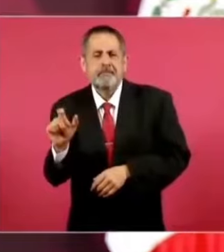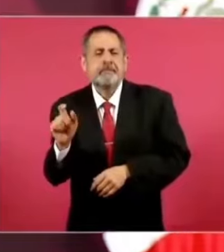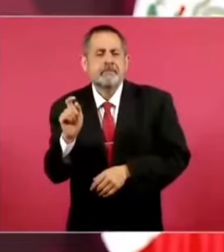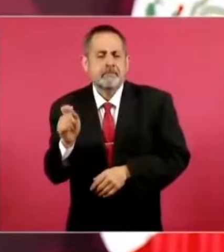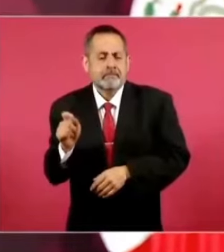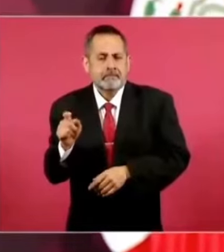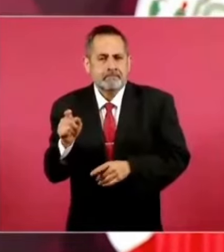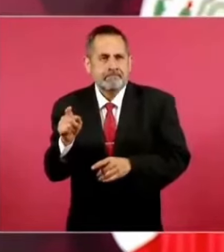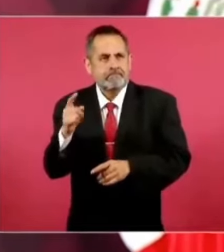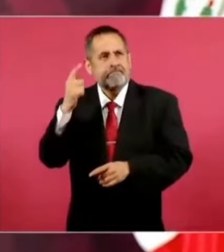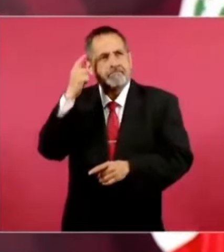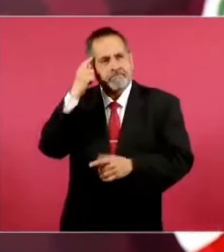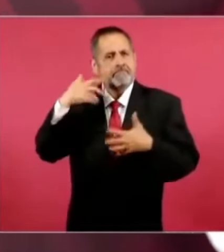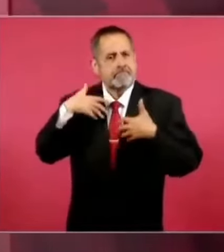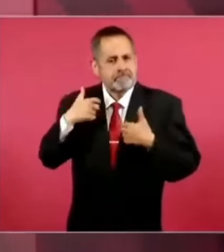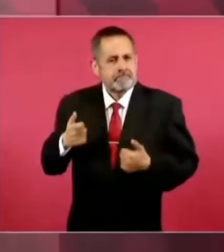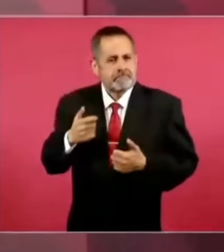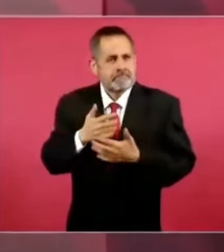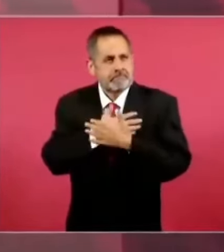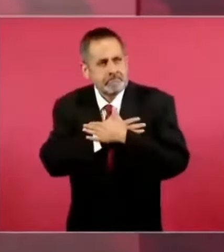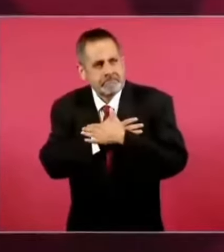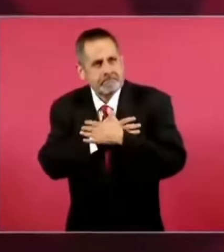y que es sinónimo de amor: